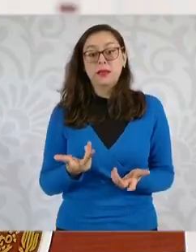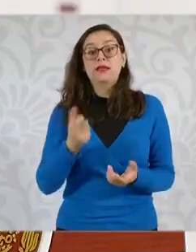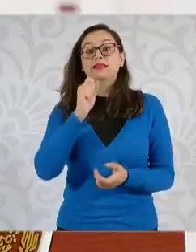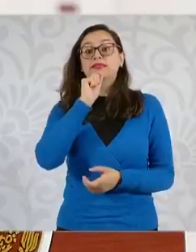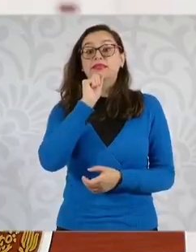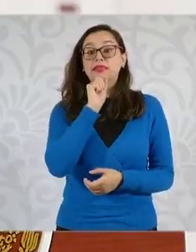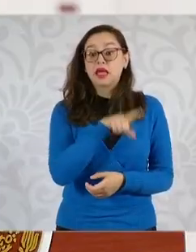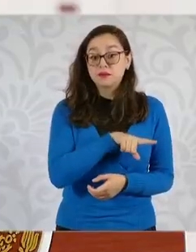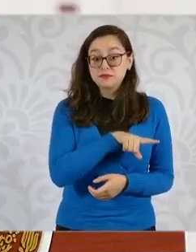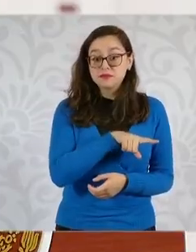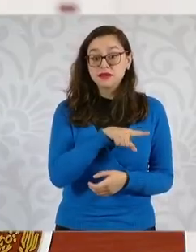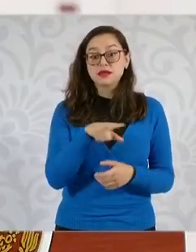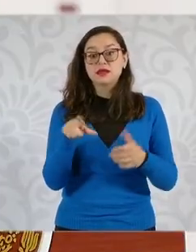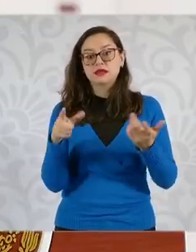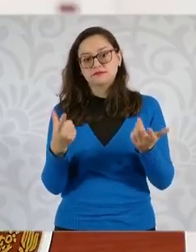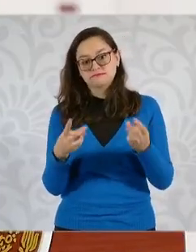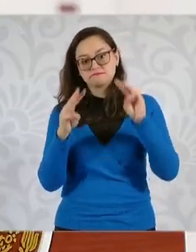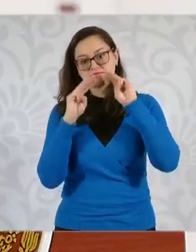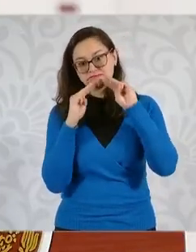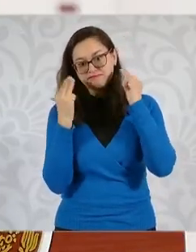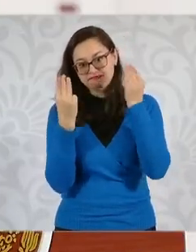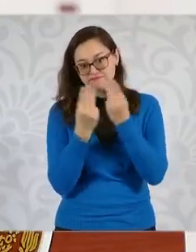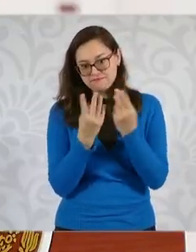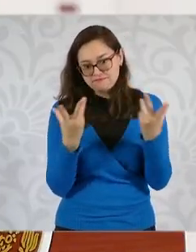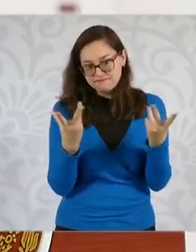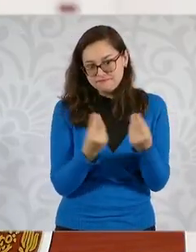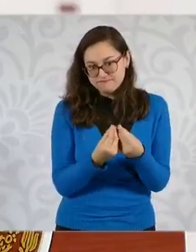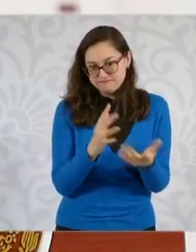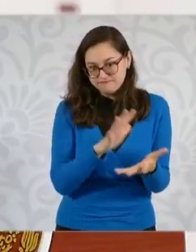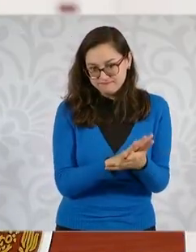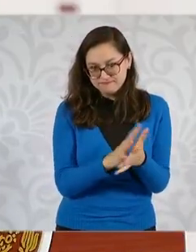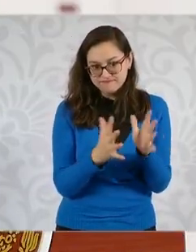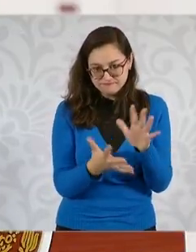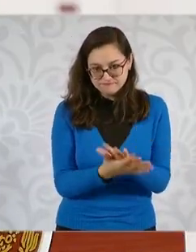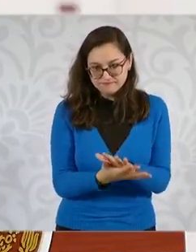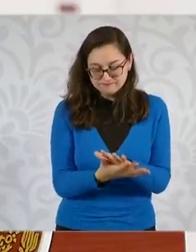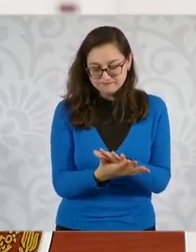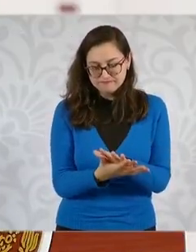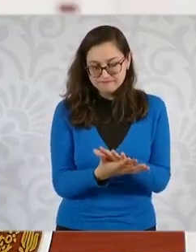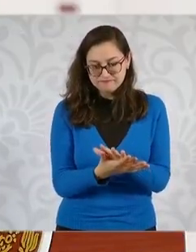como por asociación delictuosa. Esta